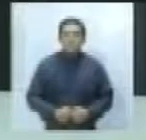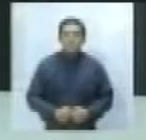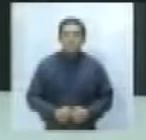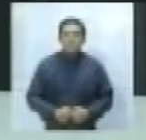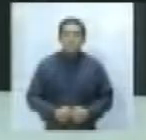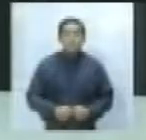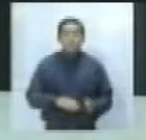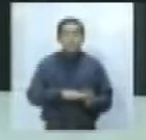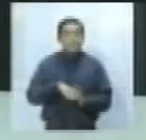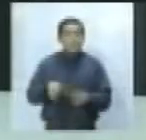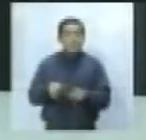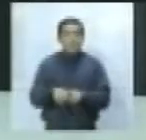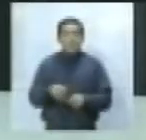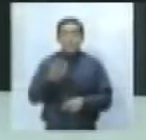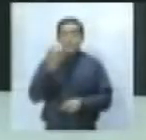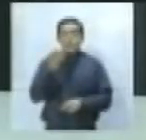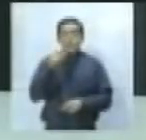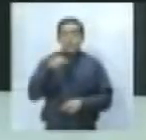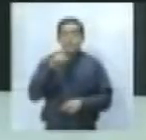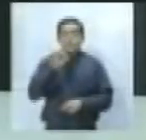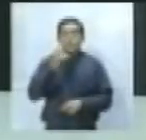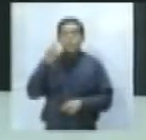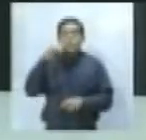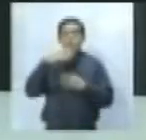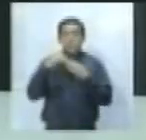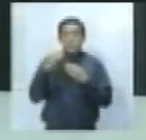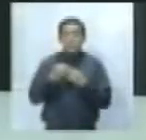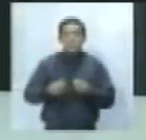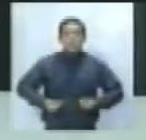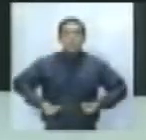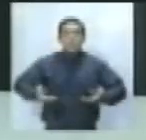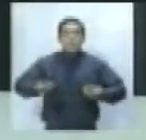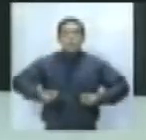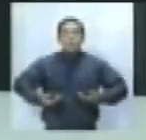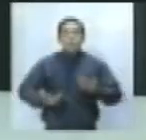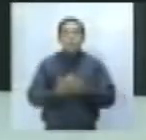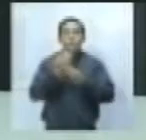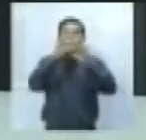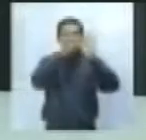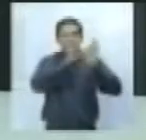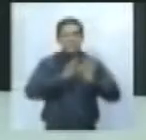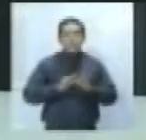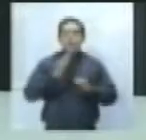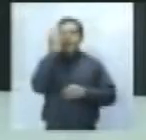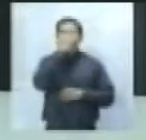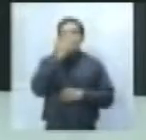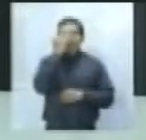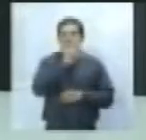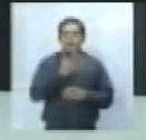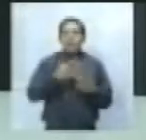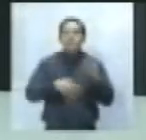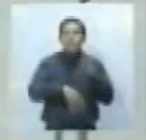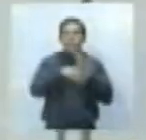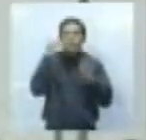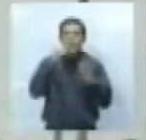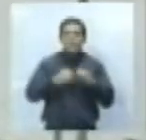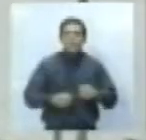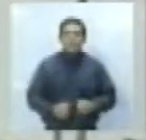en el mismo tema 15.8 millones de dólares le cuesta al país la nueva reparación de la refinería de esmeraldas